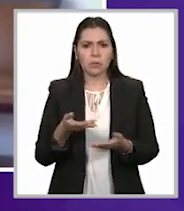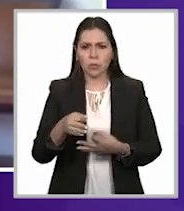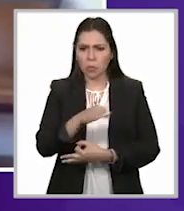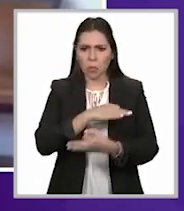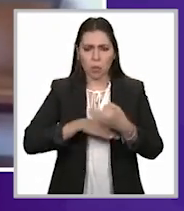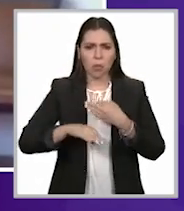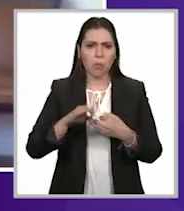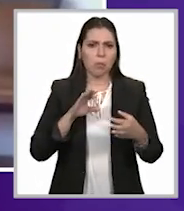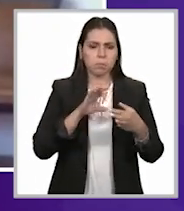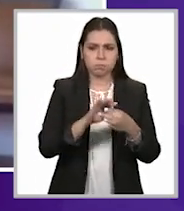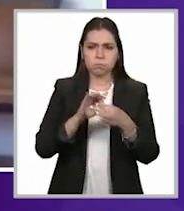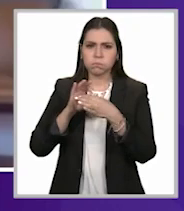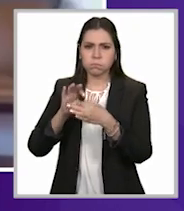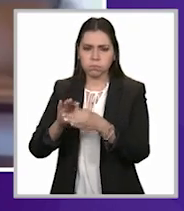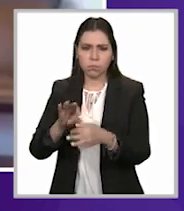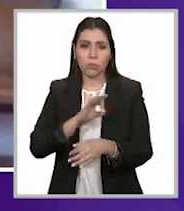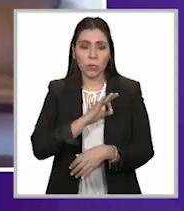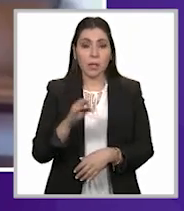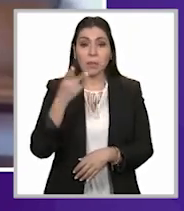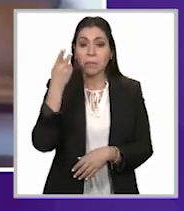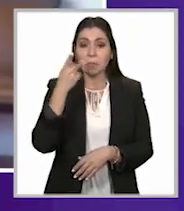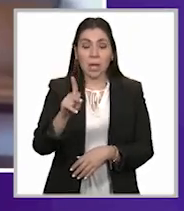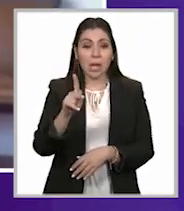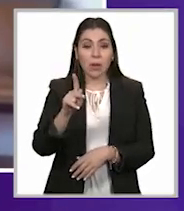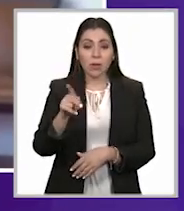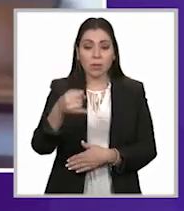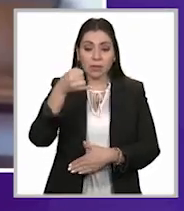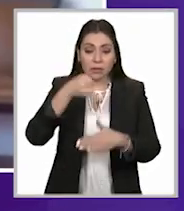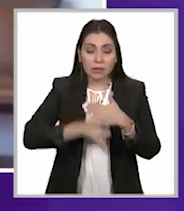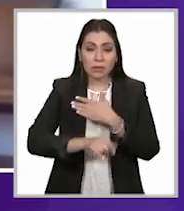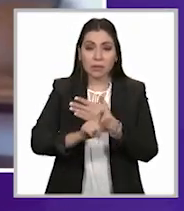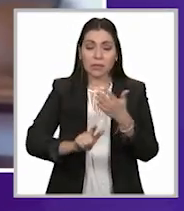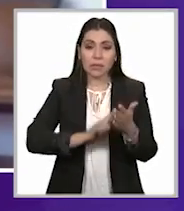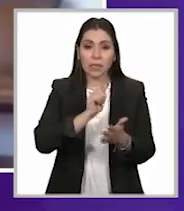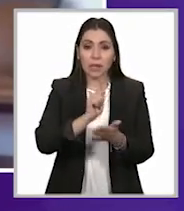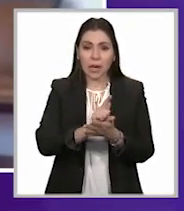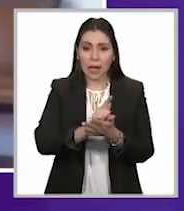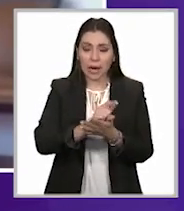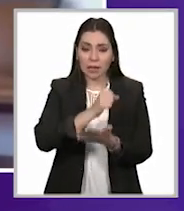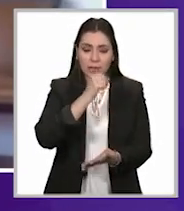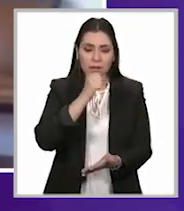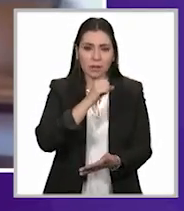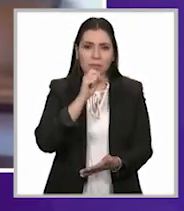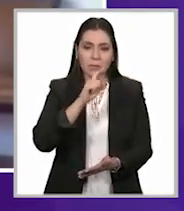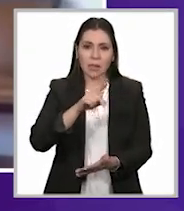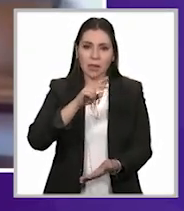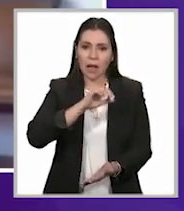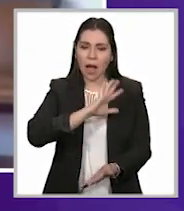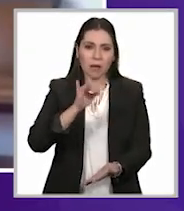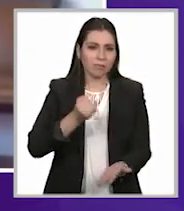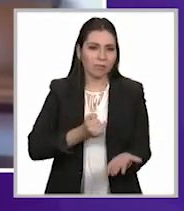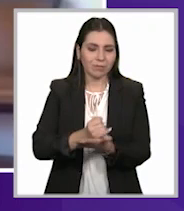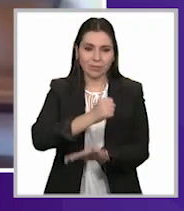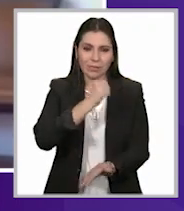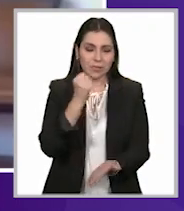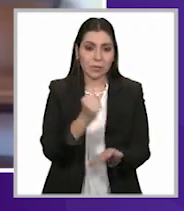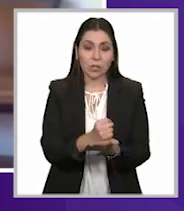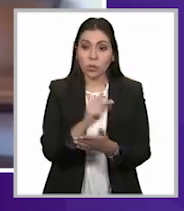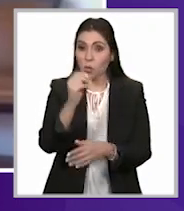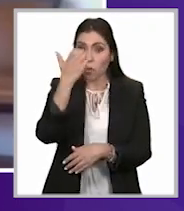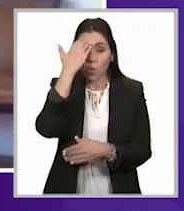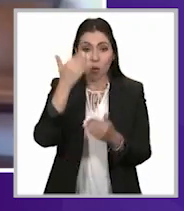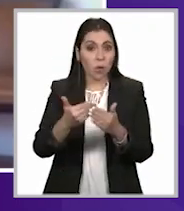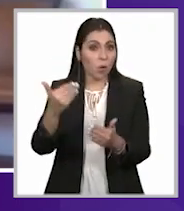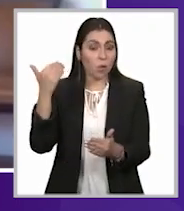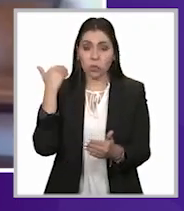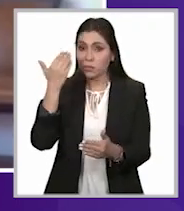puede ahora todo ser vinculante, pero si no se conocen estos precedentes, pues no van a tener ninguna